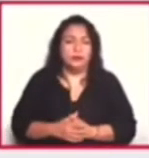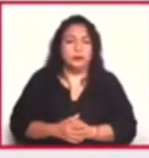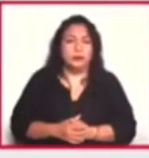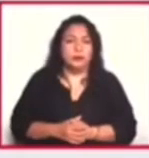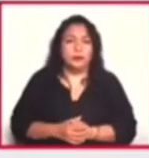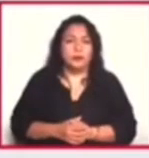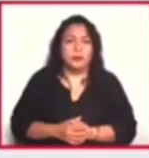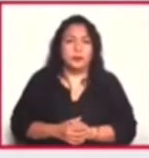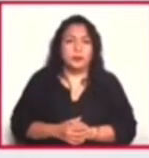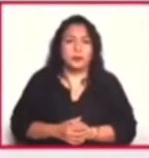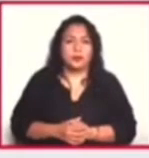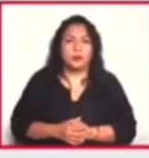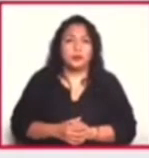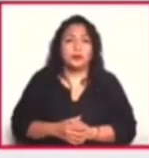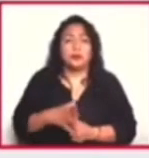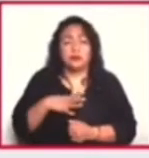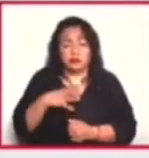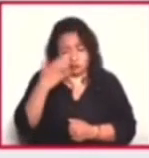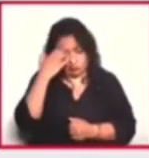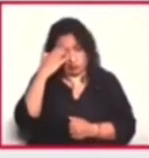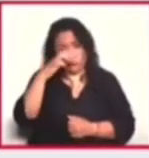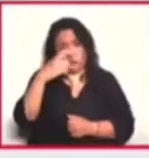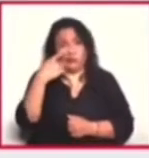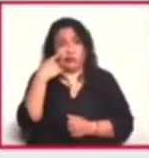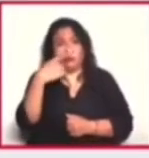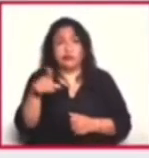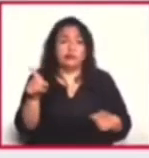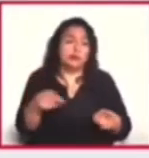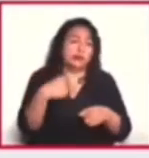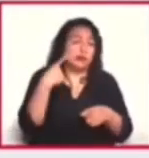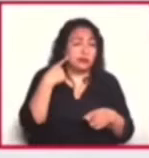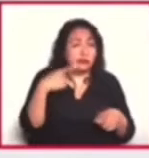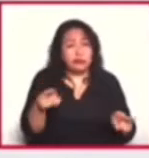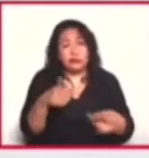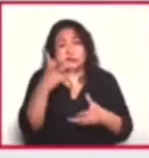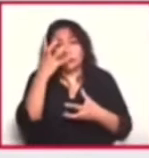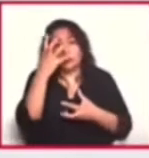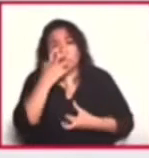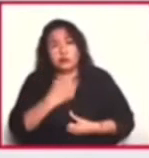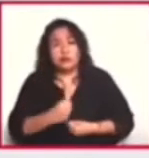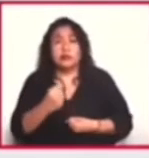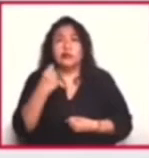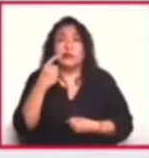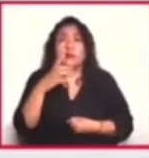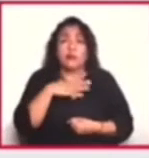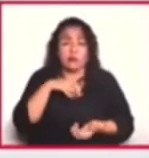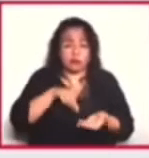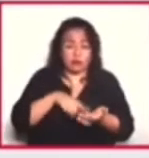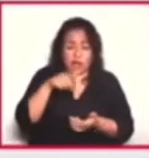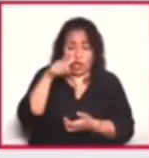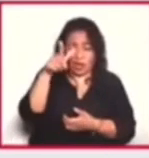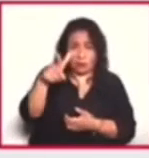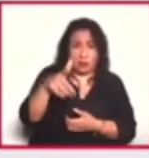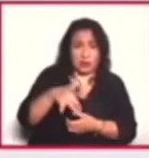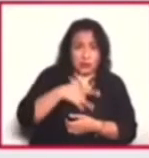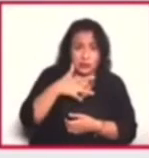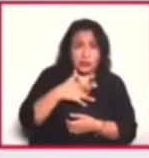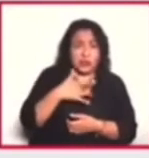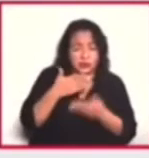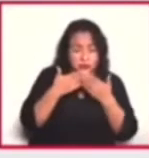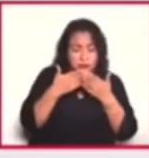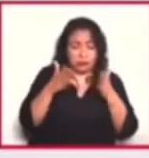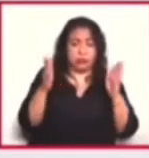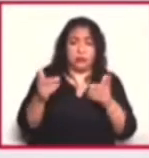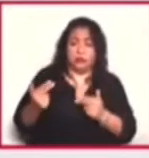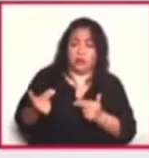Con la nostalgia que resuena en las cuerdas, con la melancolía que hace eco en el alma y con la sensibilidad que hereda de la